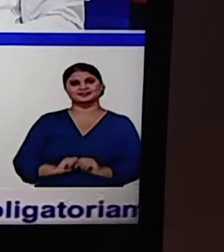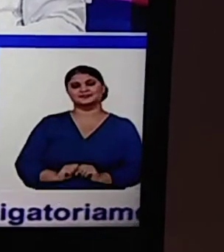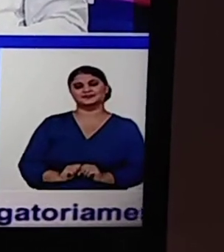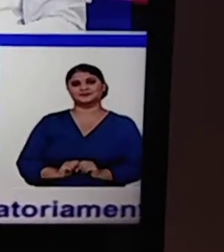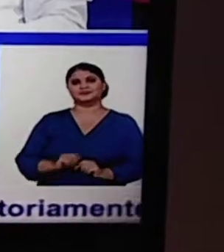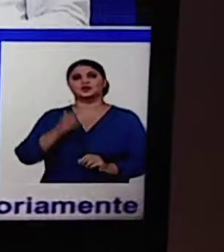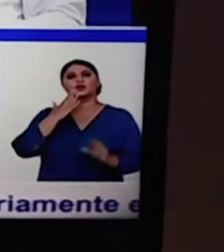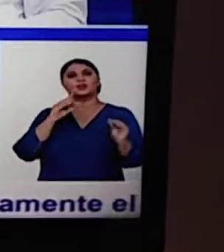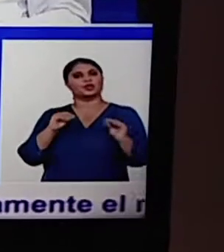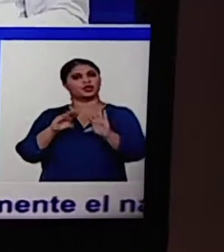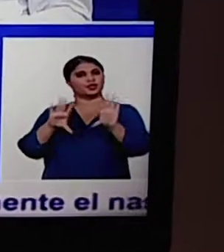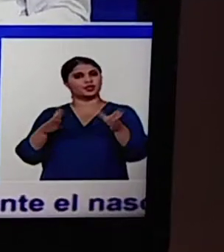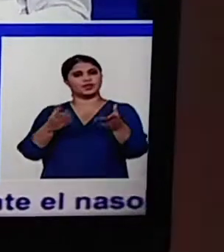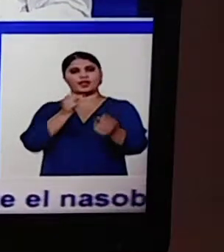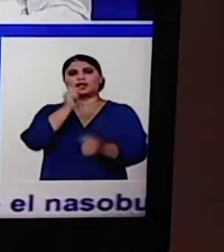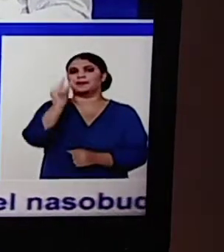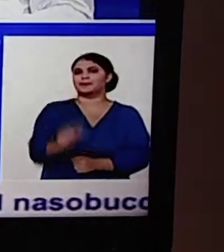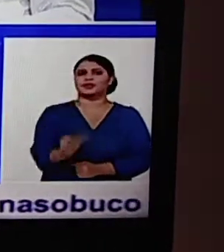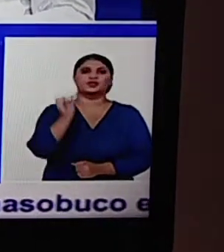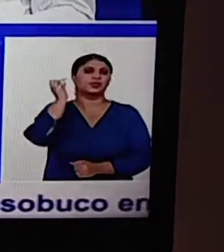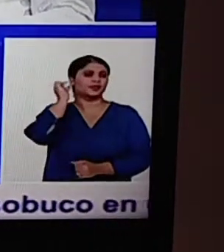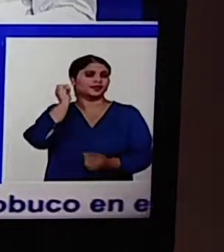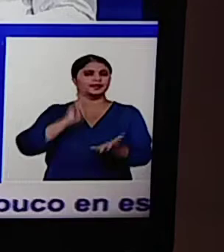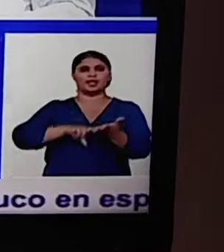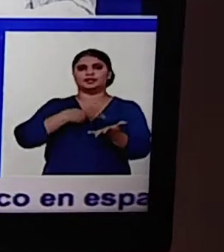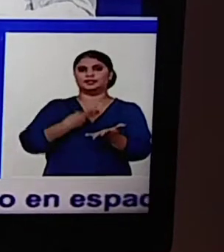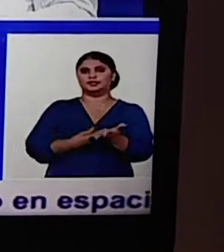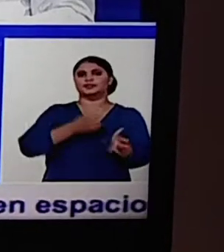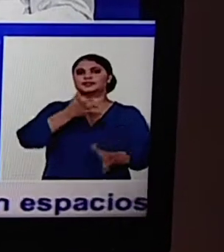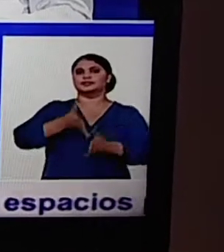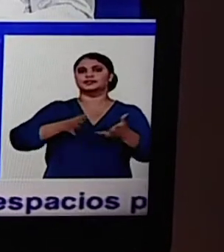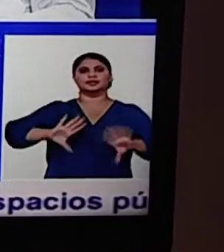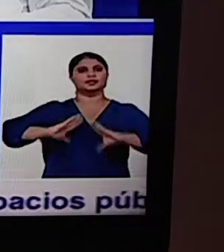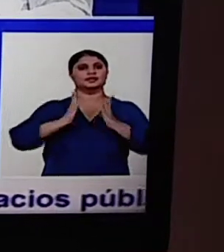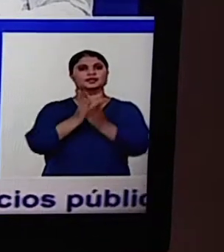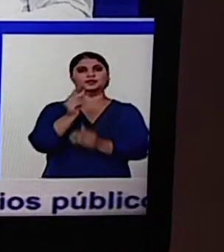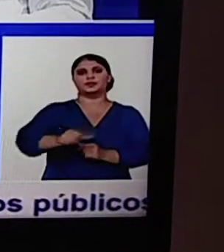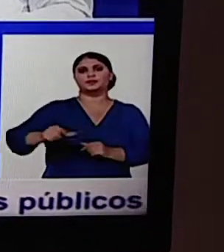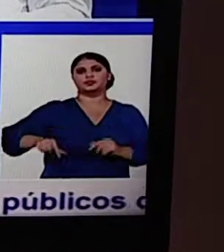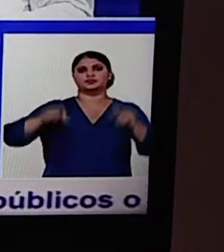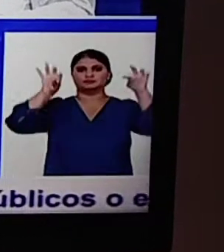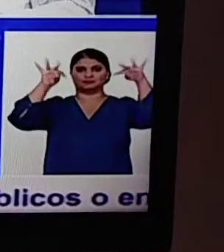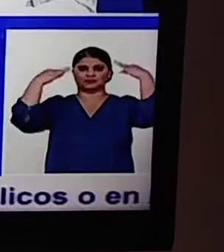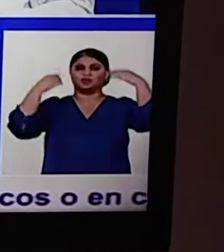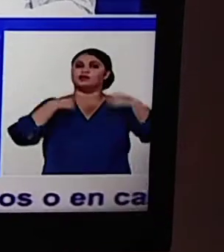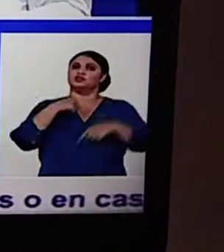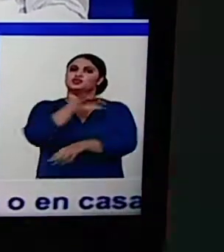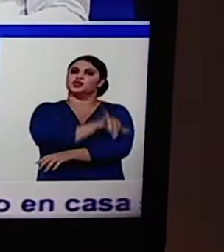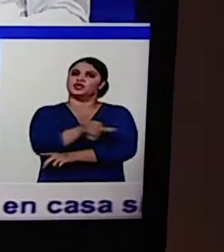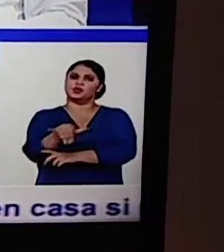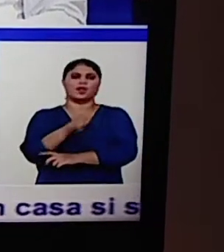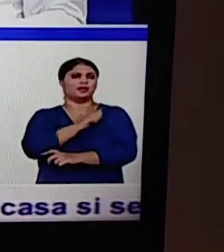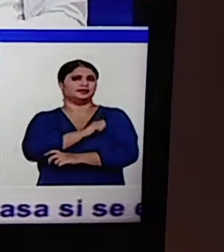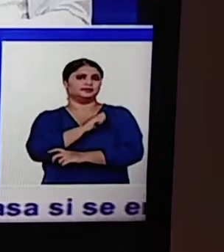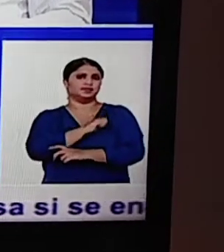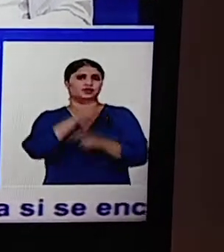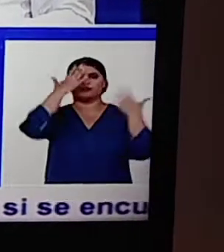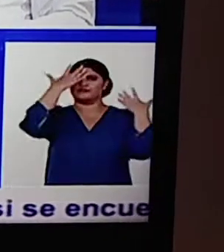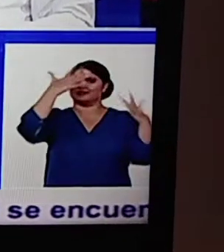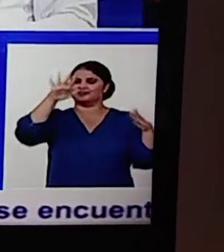de lengua de señas y a todas las personas que nos escuchan. Me uno al reconocimiento que con ese bonito